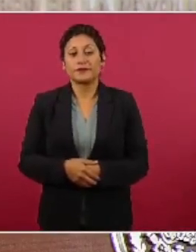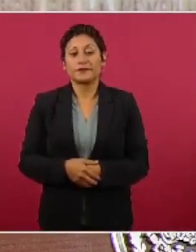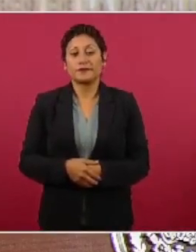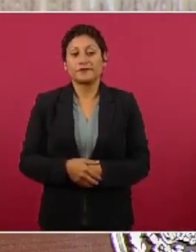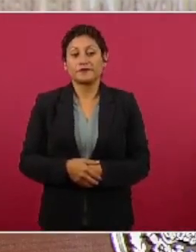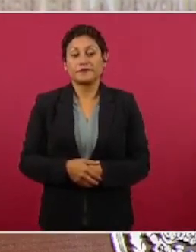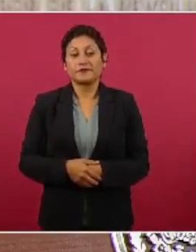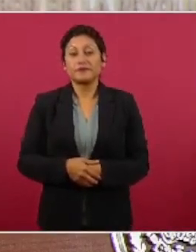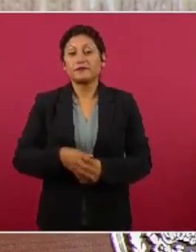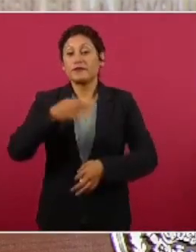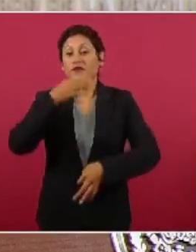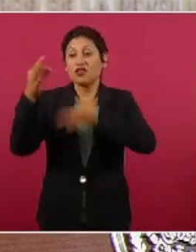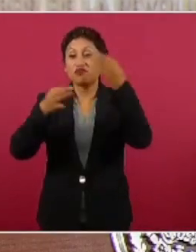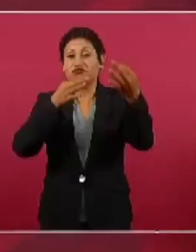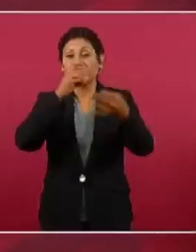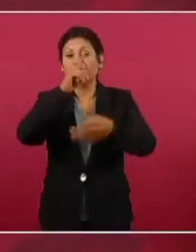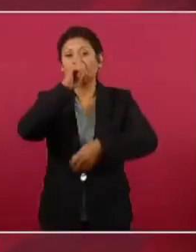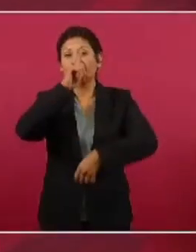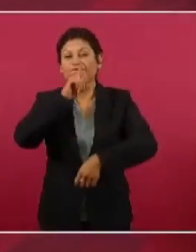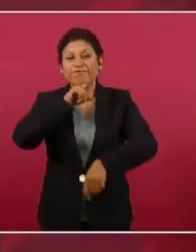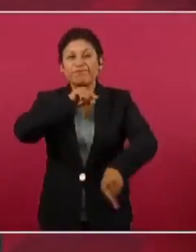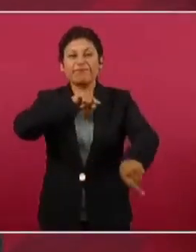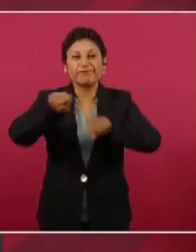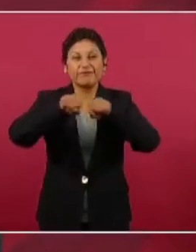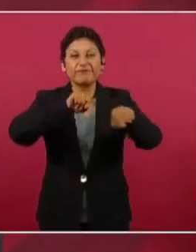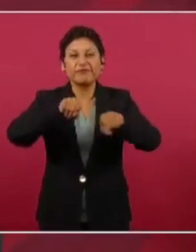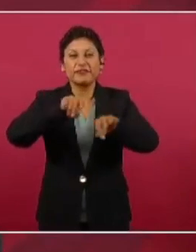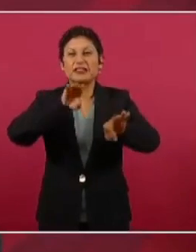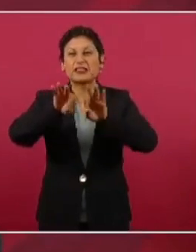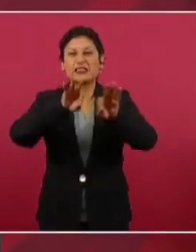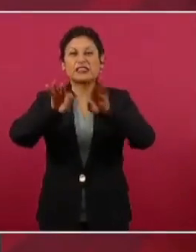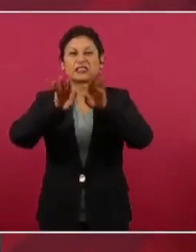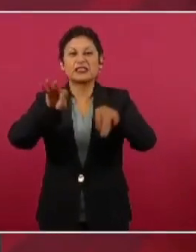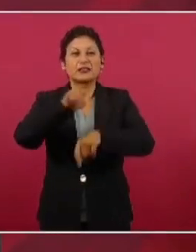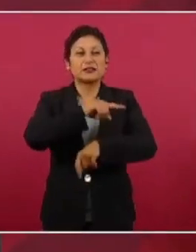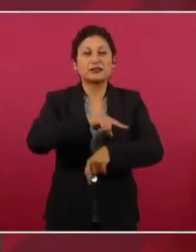todas esas mentiras, todos esos platos de mentira.